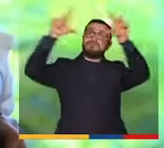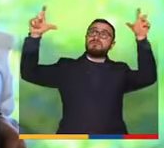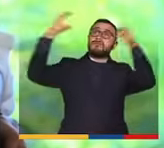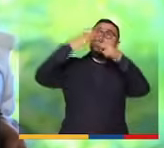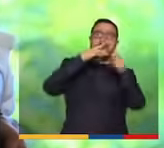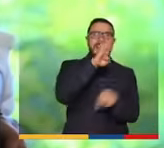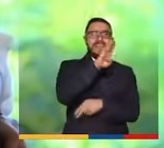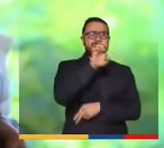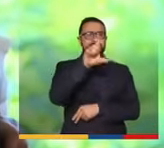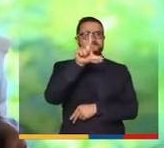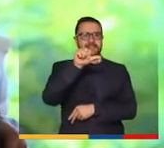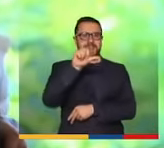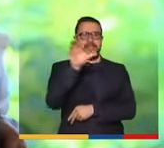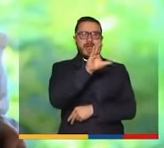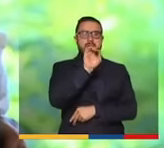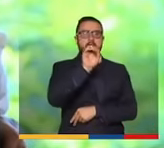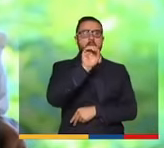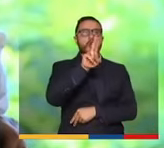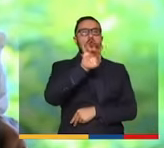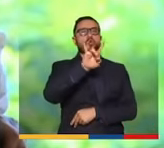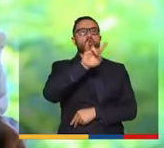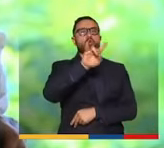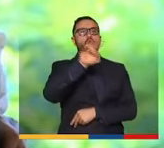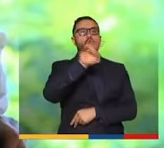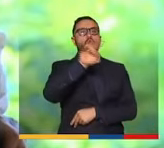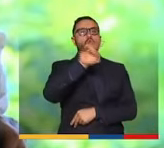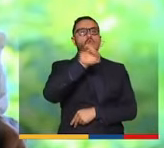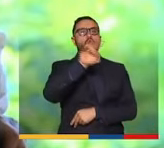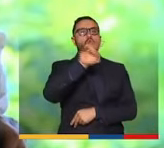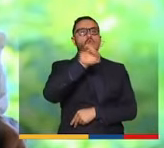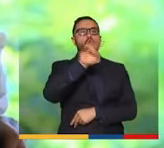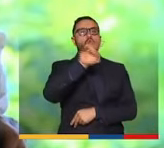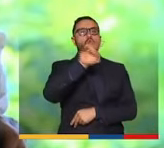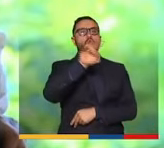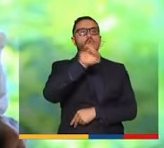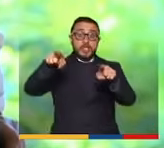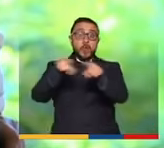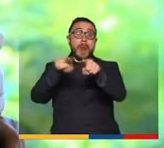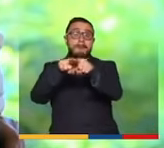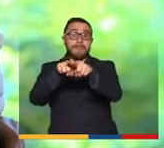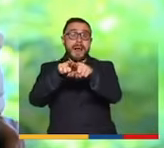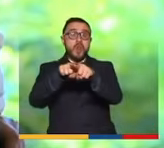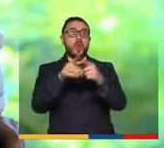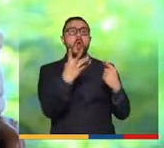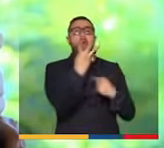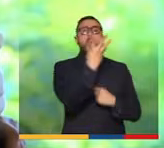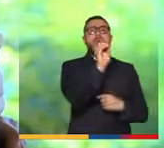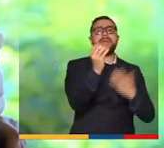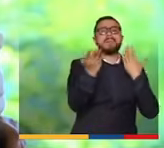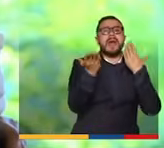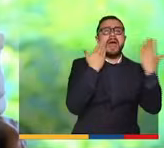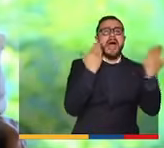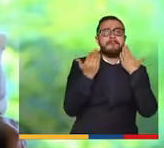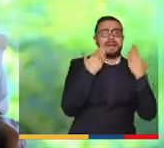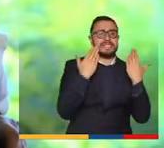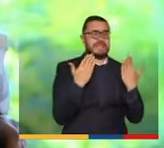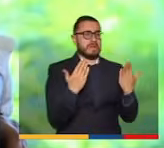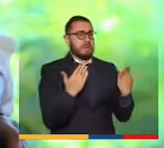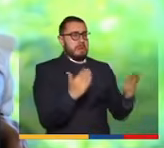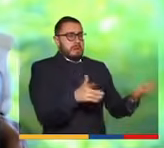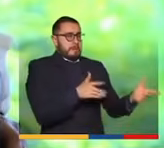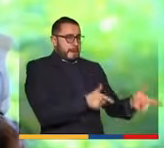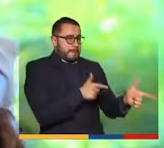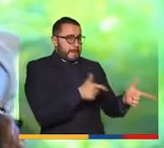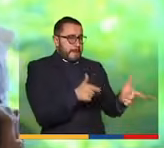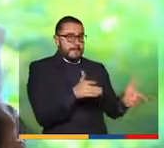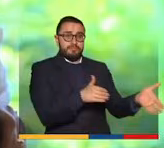Allí su hermano mató más de 40 campesinos y quemó los